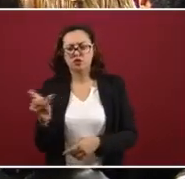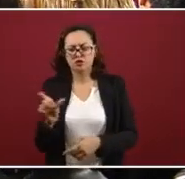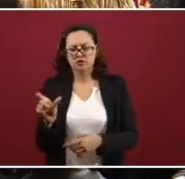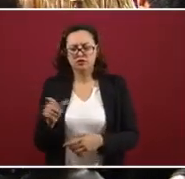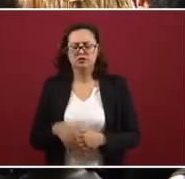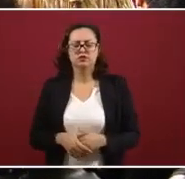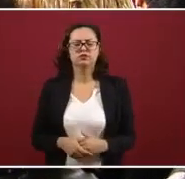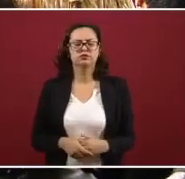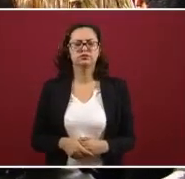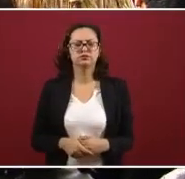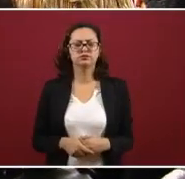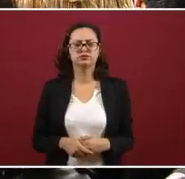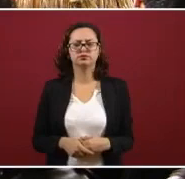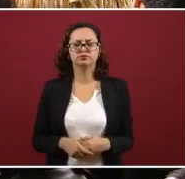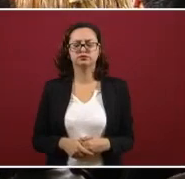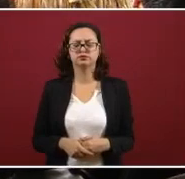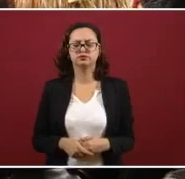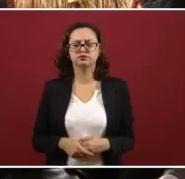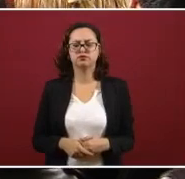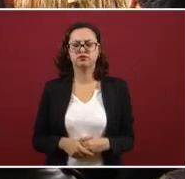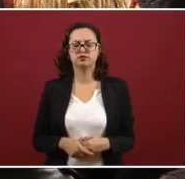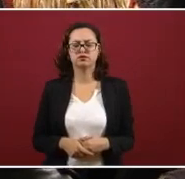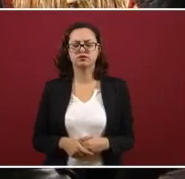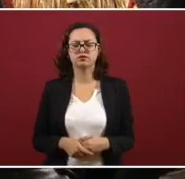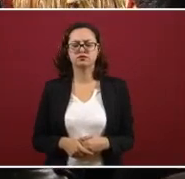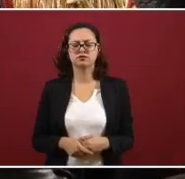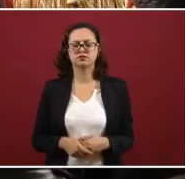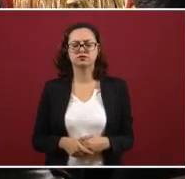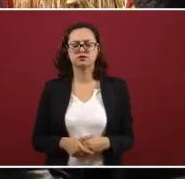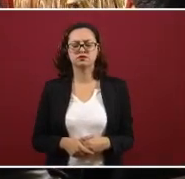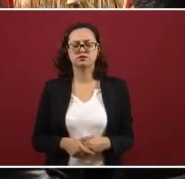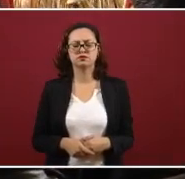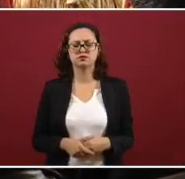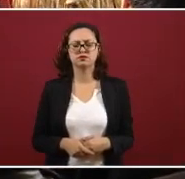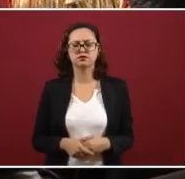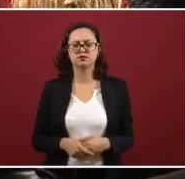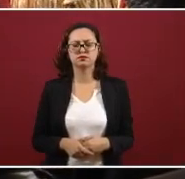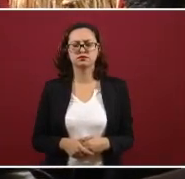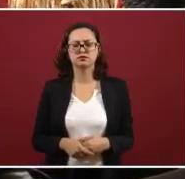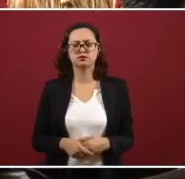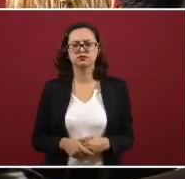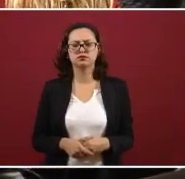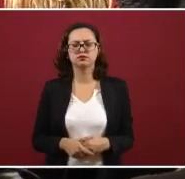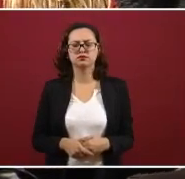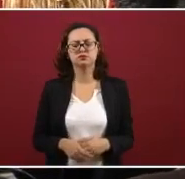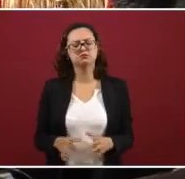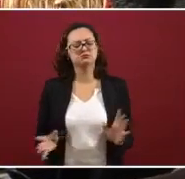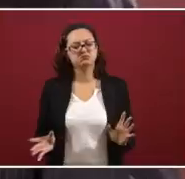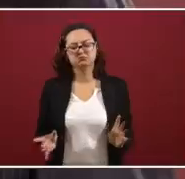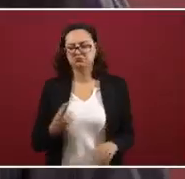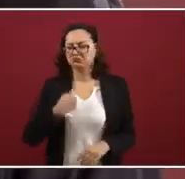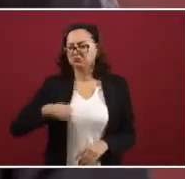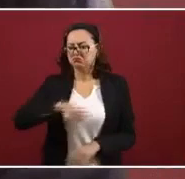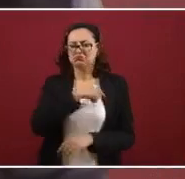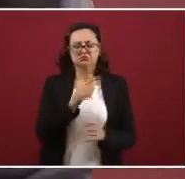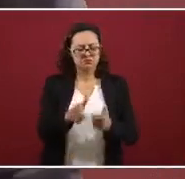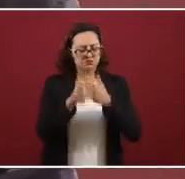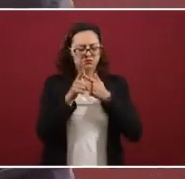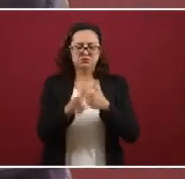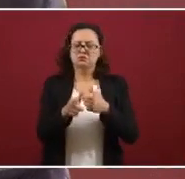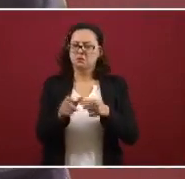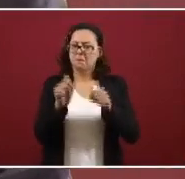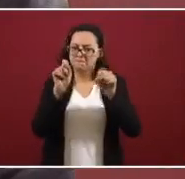vamos a continuar con la misma política de